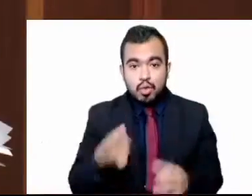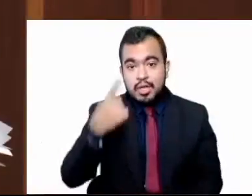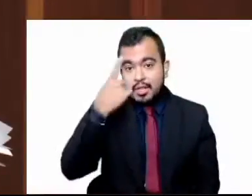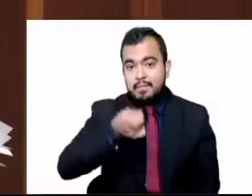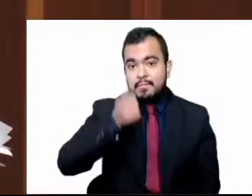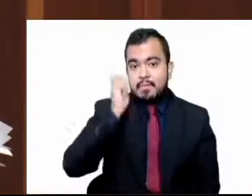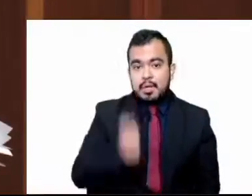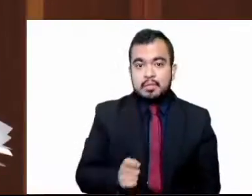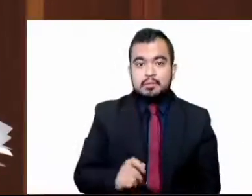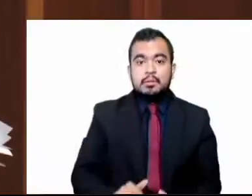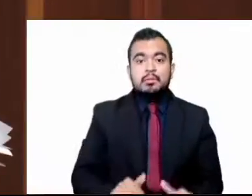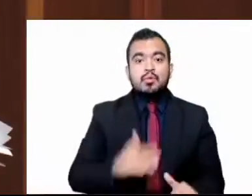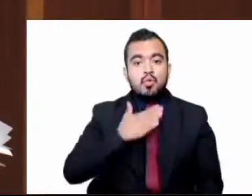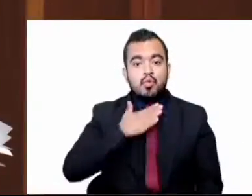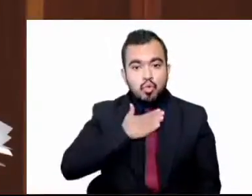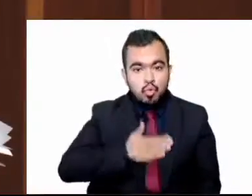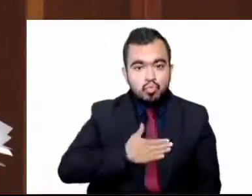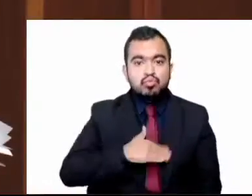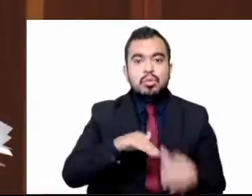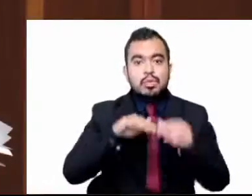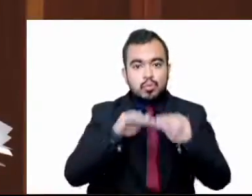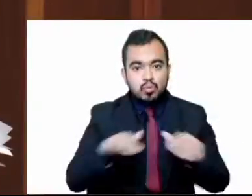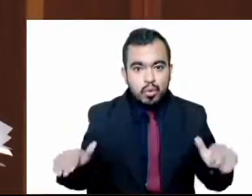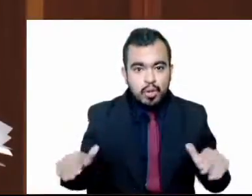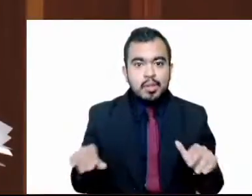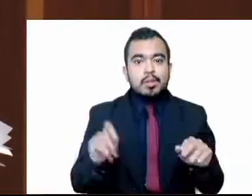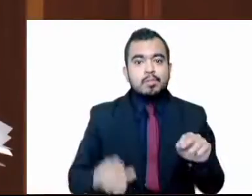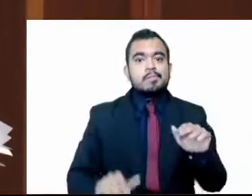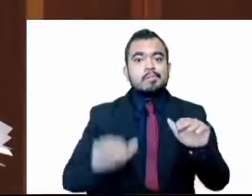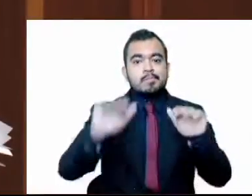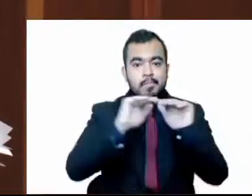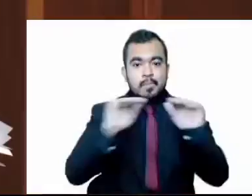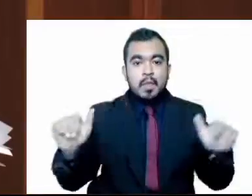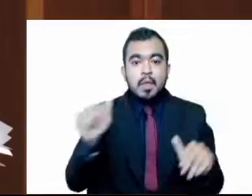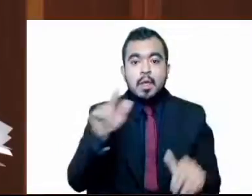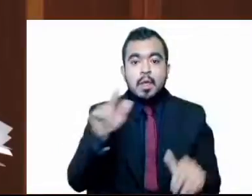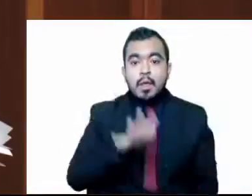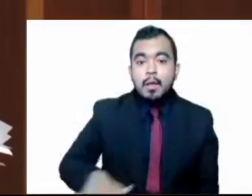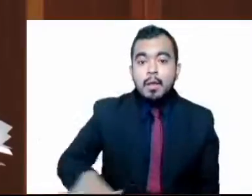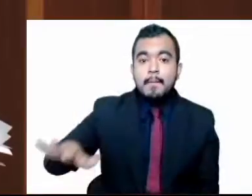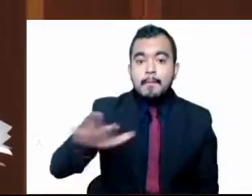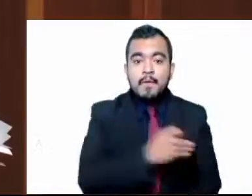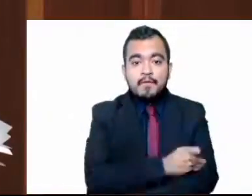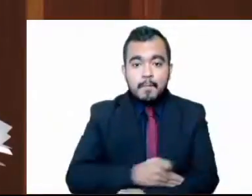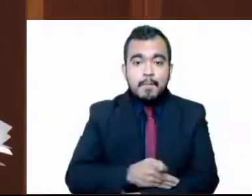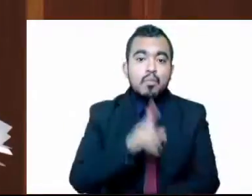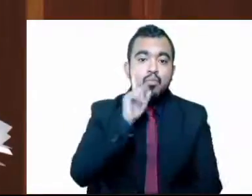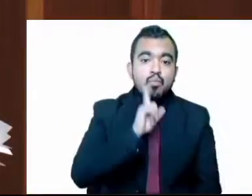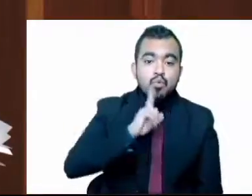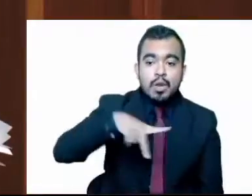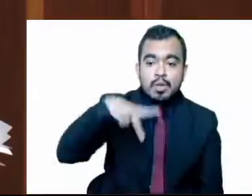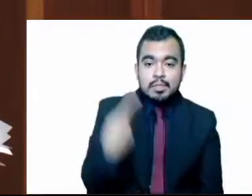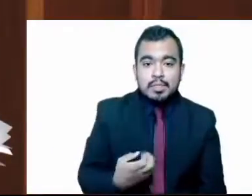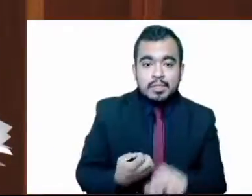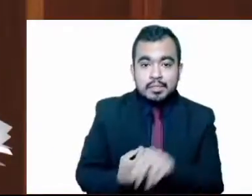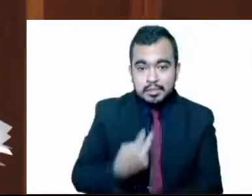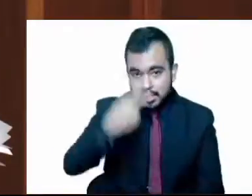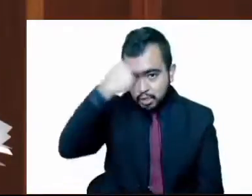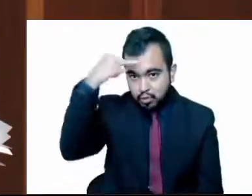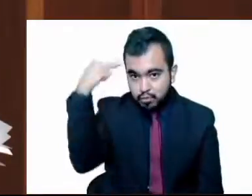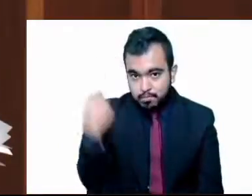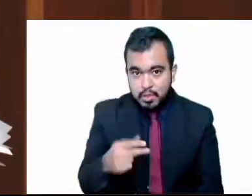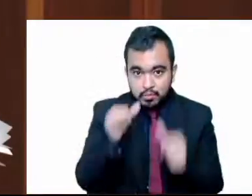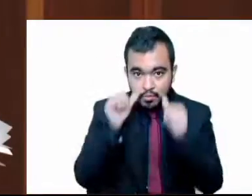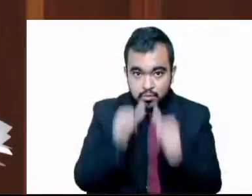equitativa para las familias y para las mujeres mexiquenses. Y en ese tenor de ideas,